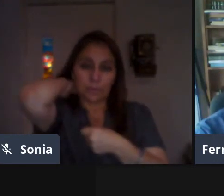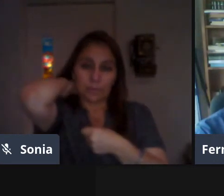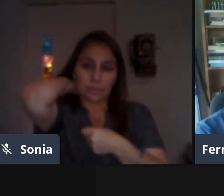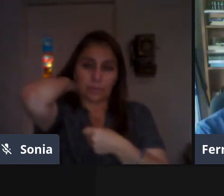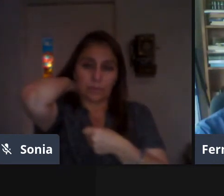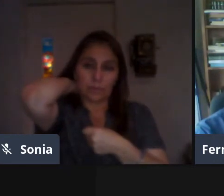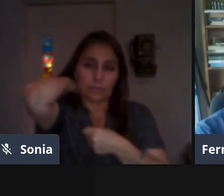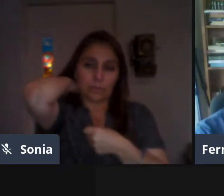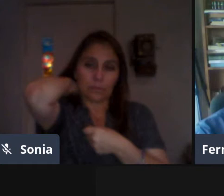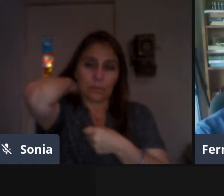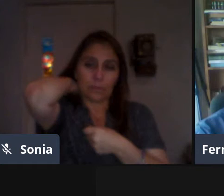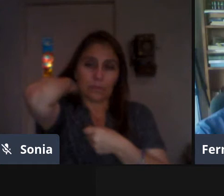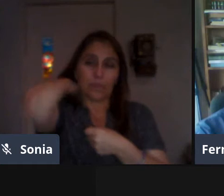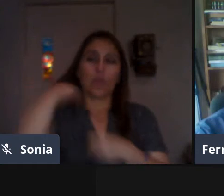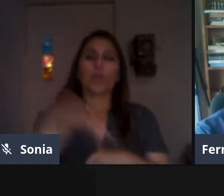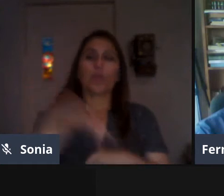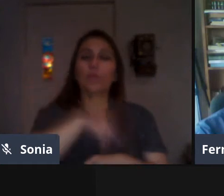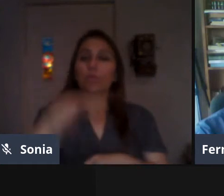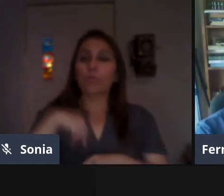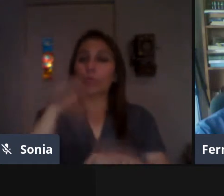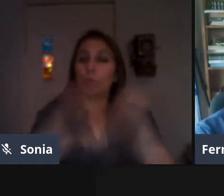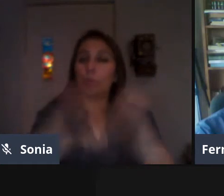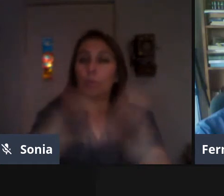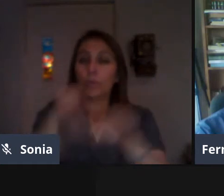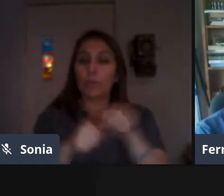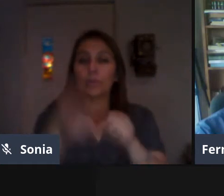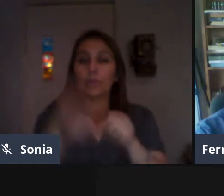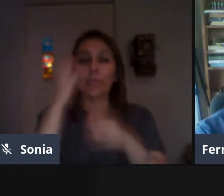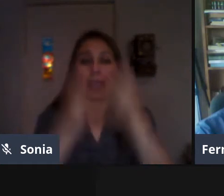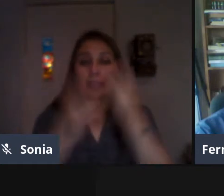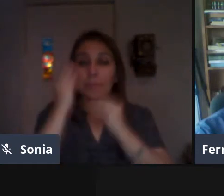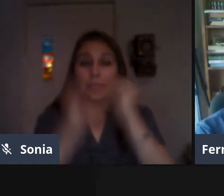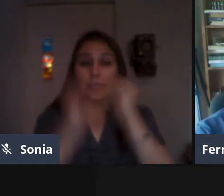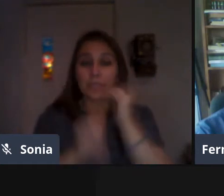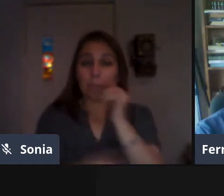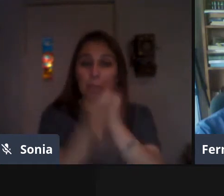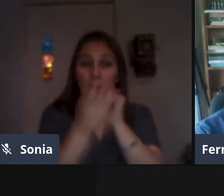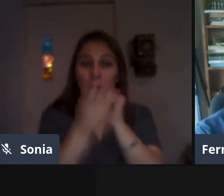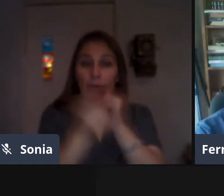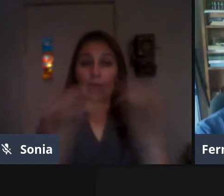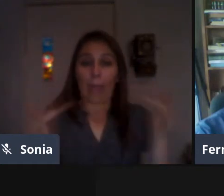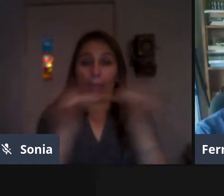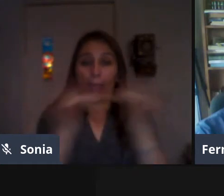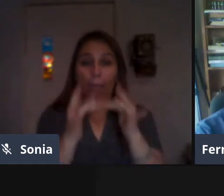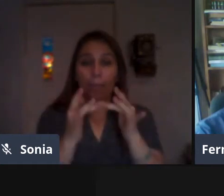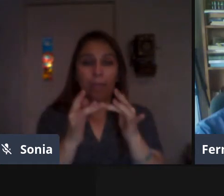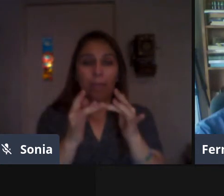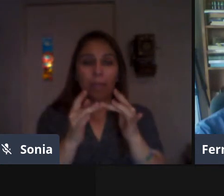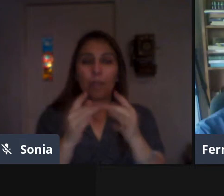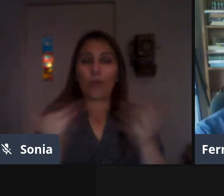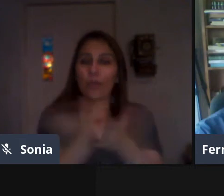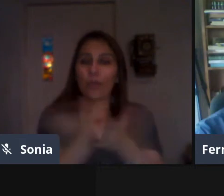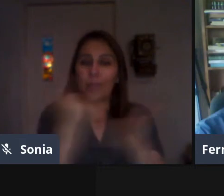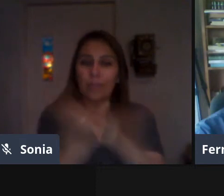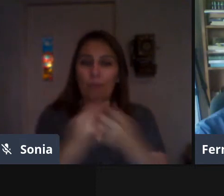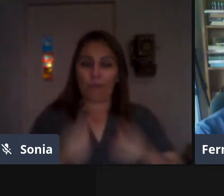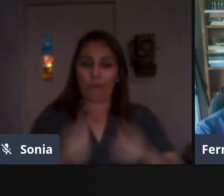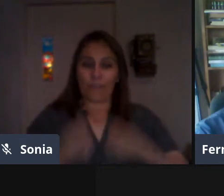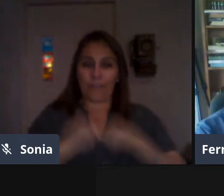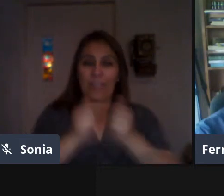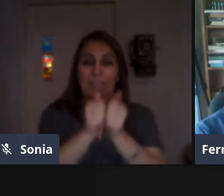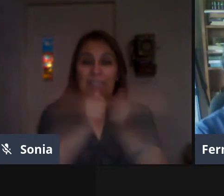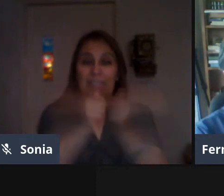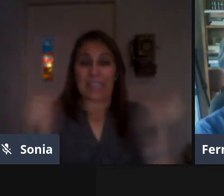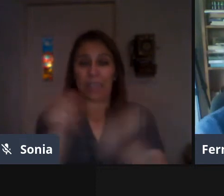llevar a cabo unas experiencias pedagógicas a propósito del libro ir sin nosotros entonces mills a quien fue mi